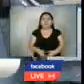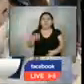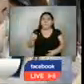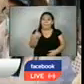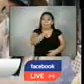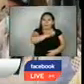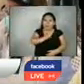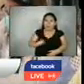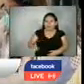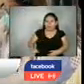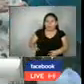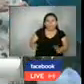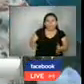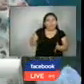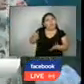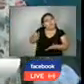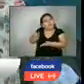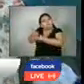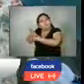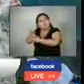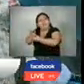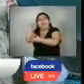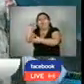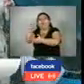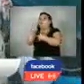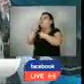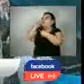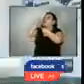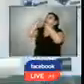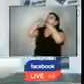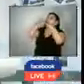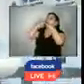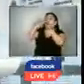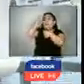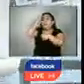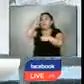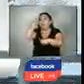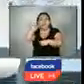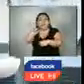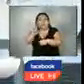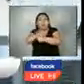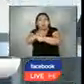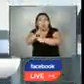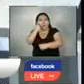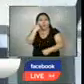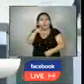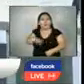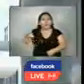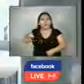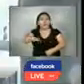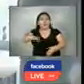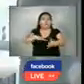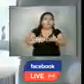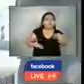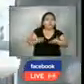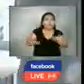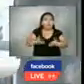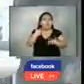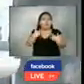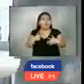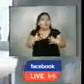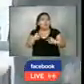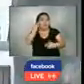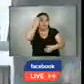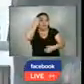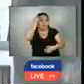Salvadoreños acuden masivamente a realizarse la prueba para la detección del COVID-19 en mexicanos. Muchos buscan descartar